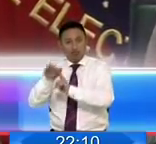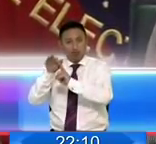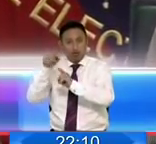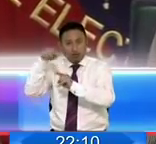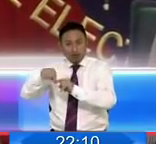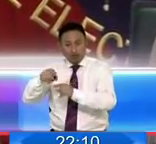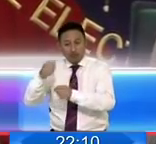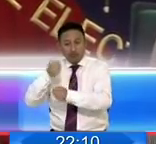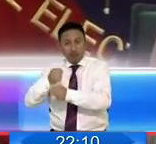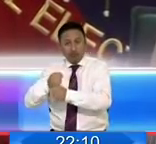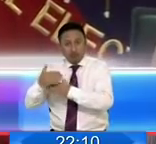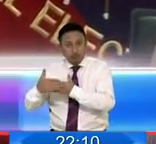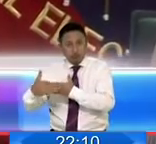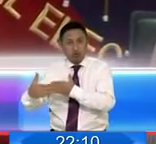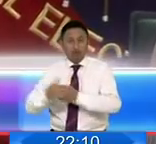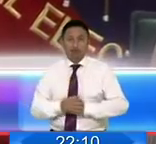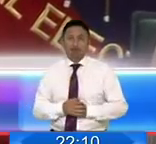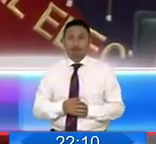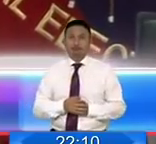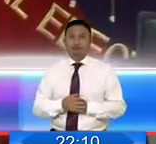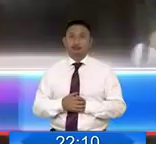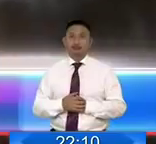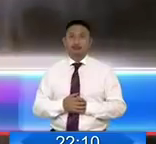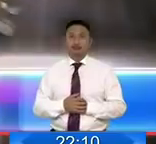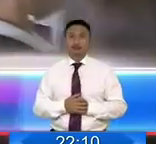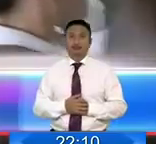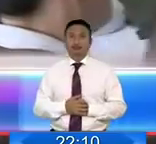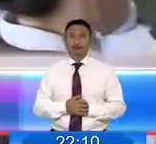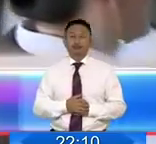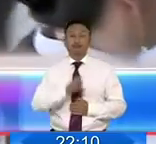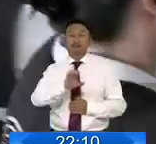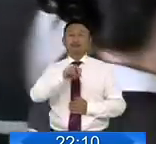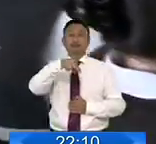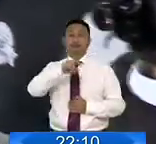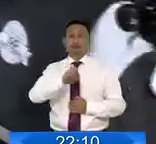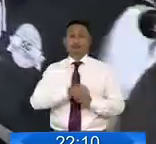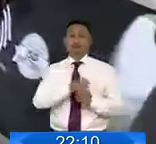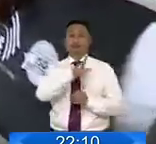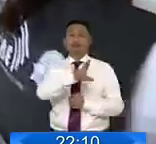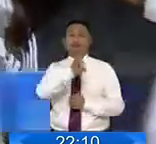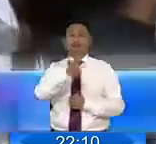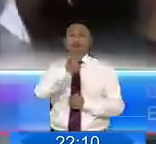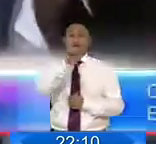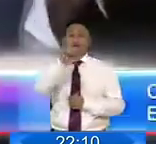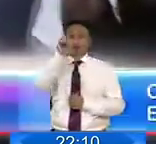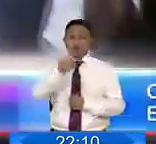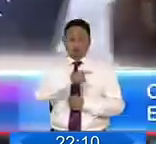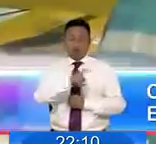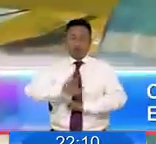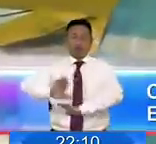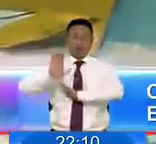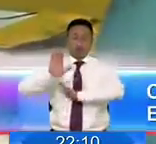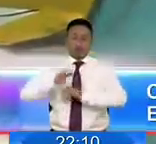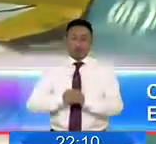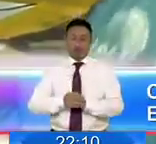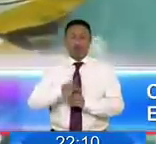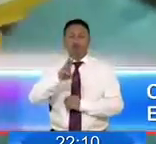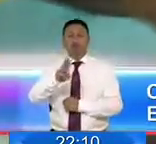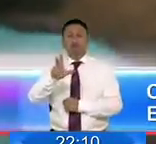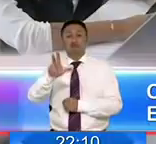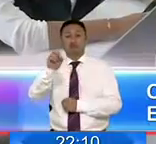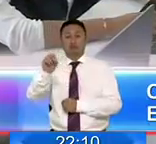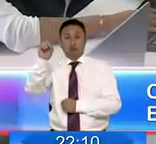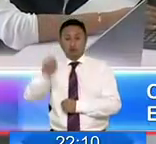para prepararnos a las elecciones del 2021. En el CNE solo el 37% tiene nombramiento, el